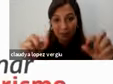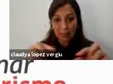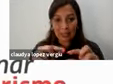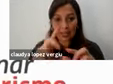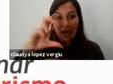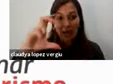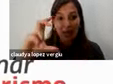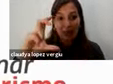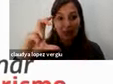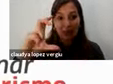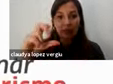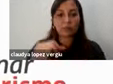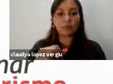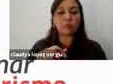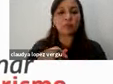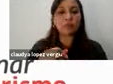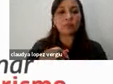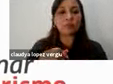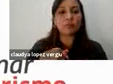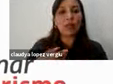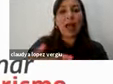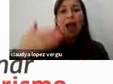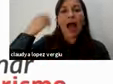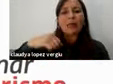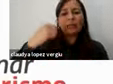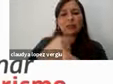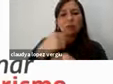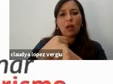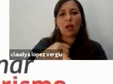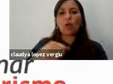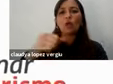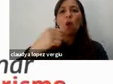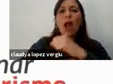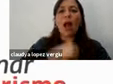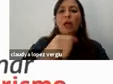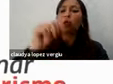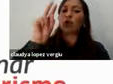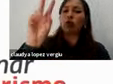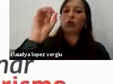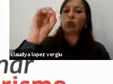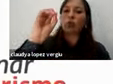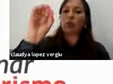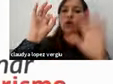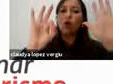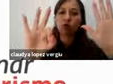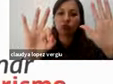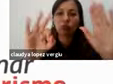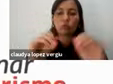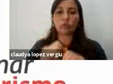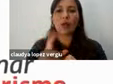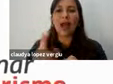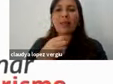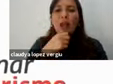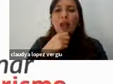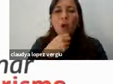producto habíamos empezado a trabajar desde 2008 rescatando las plantas medicinales, lo que antes los abuelos